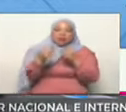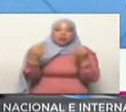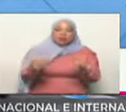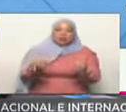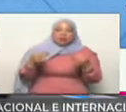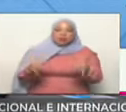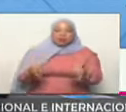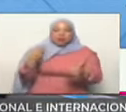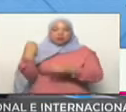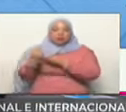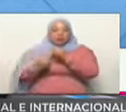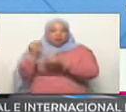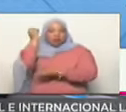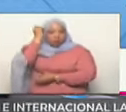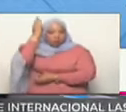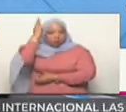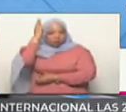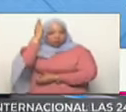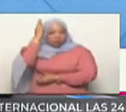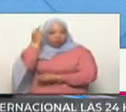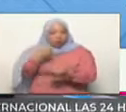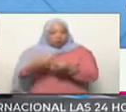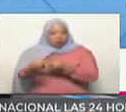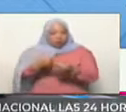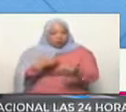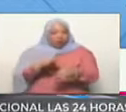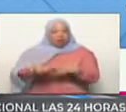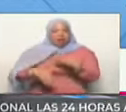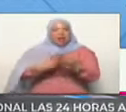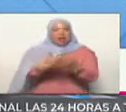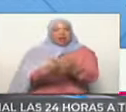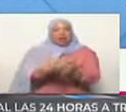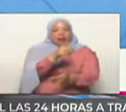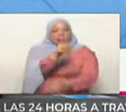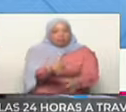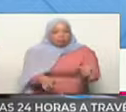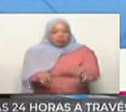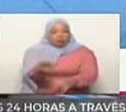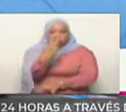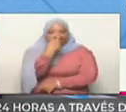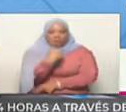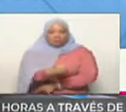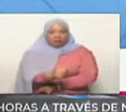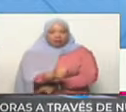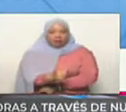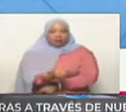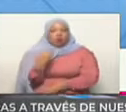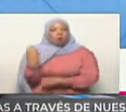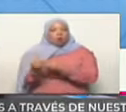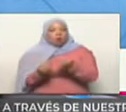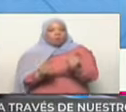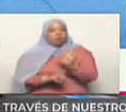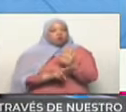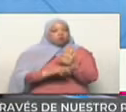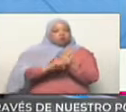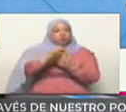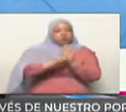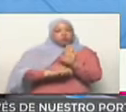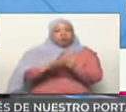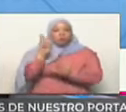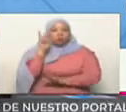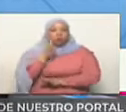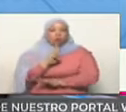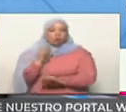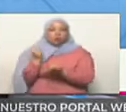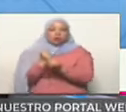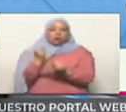conocimiento a la gente. Cómo controlando ciertos parámetros de luminiscencia, temperatura, salinidad, se puede cultivar una